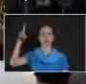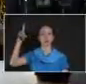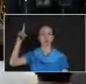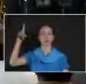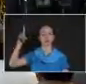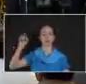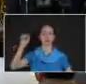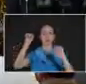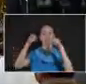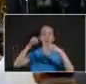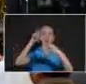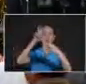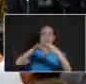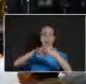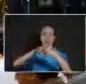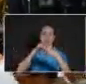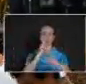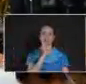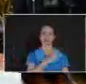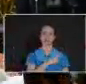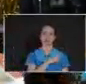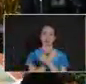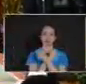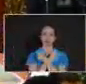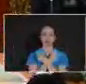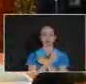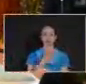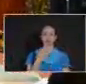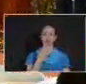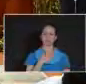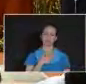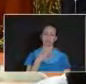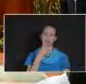Puede tomar su lugar, hermano amado. Mis hermanos pueden descender.